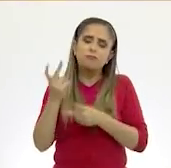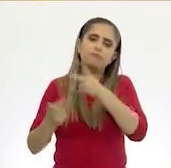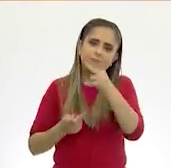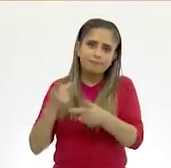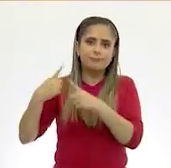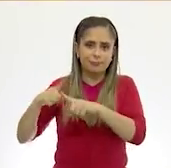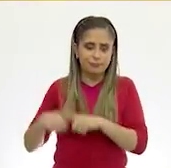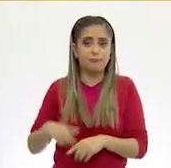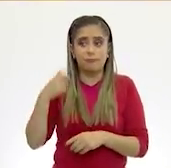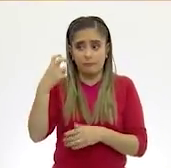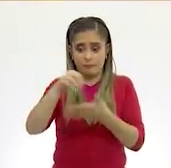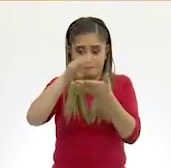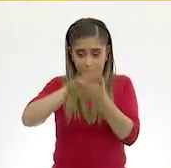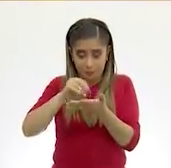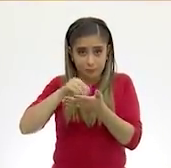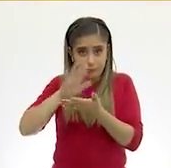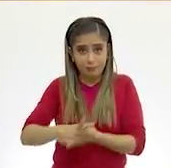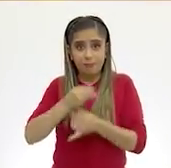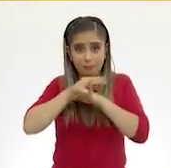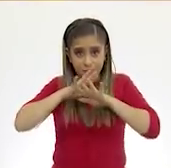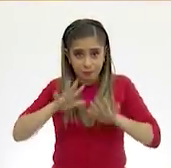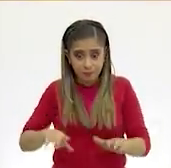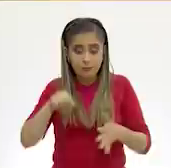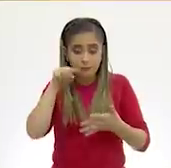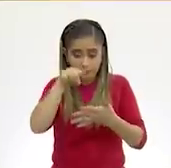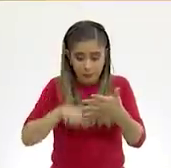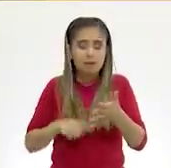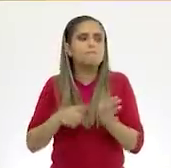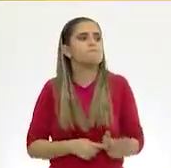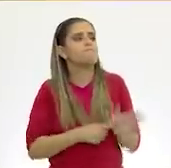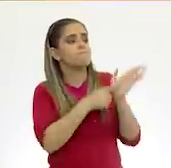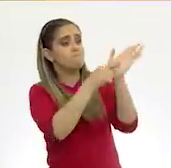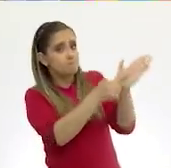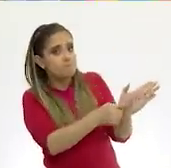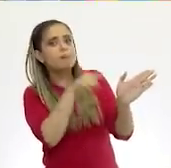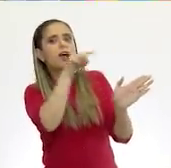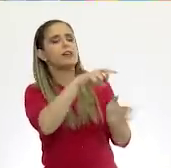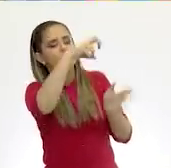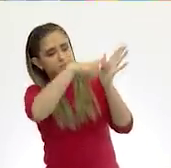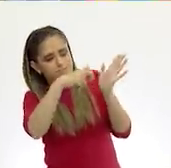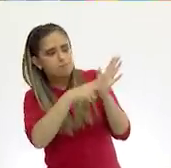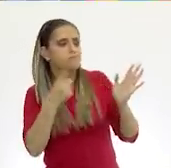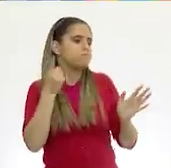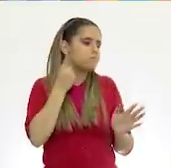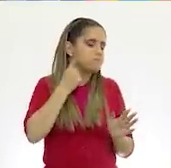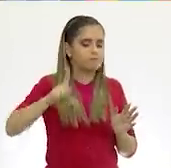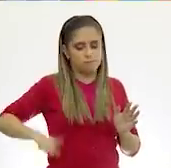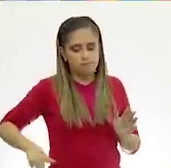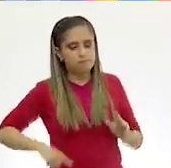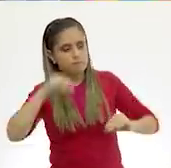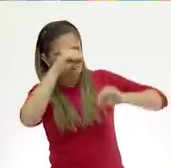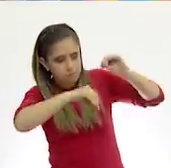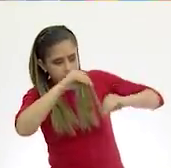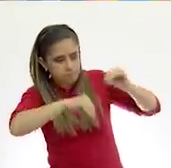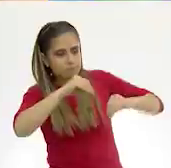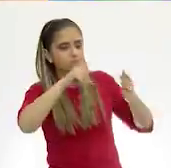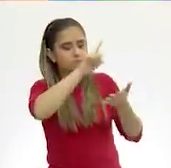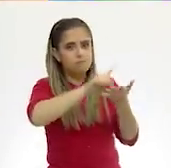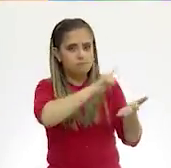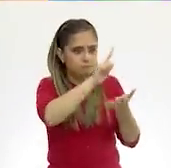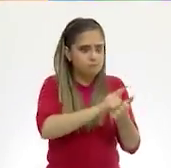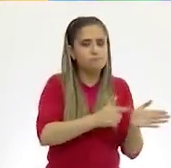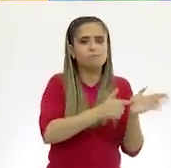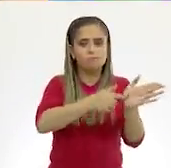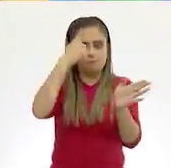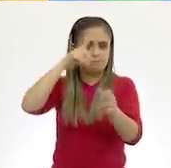esta información facilita además la toma de decisiones. Claro. El comparar información permite al